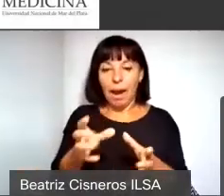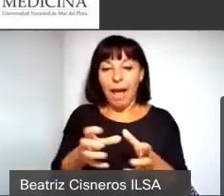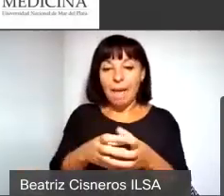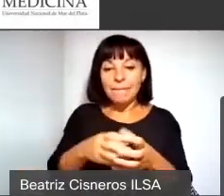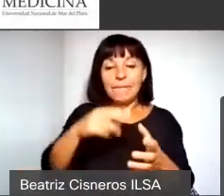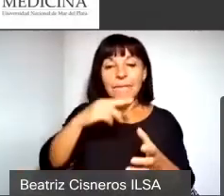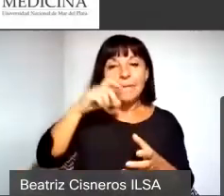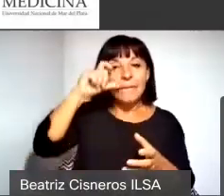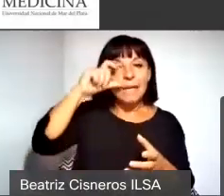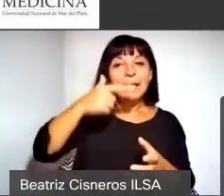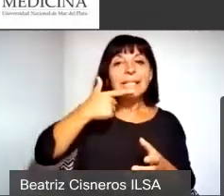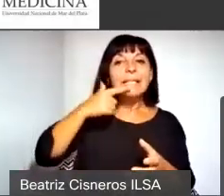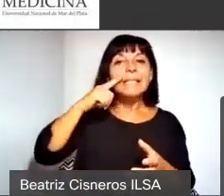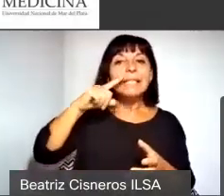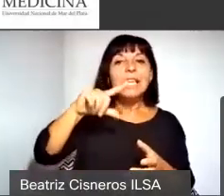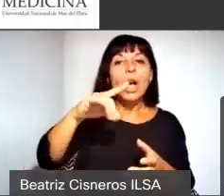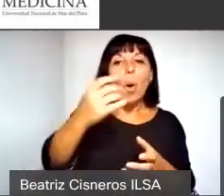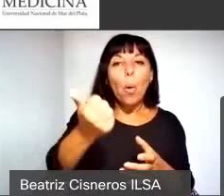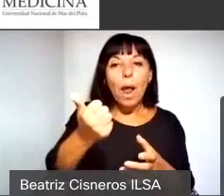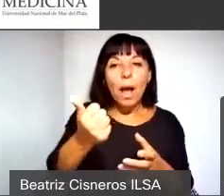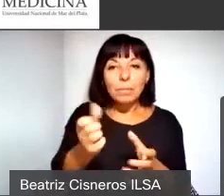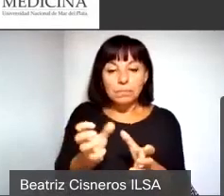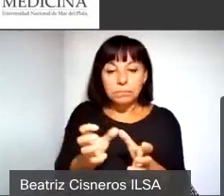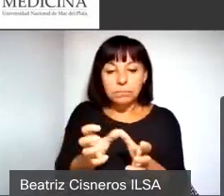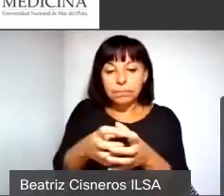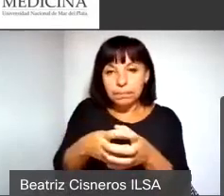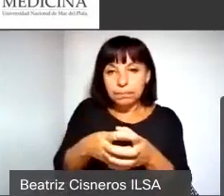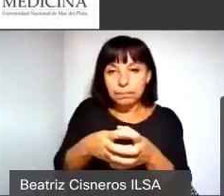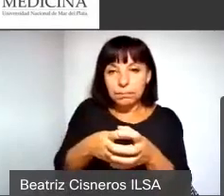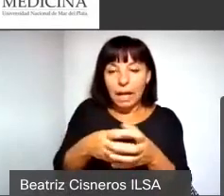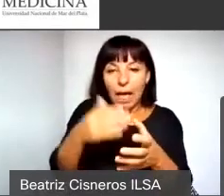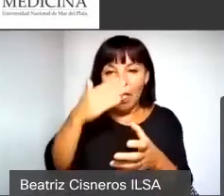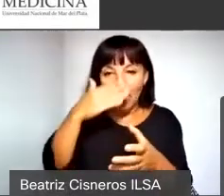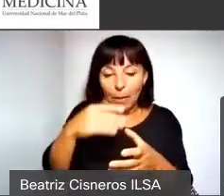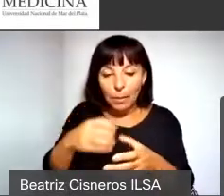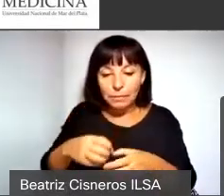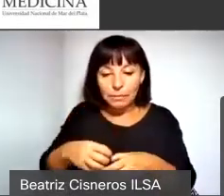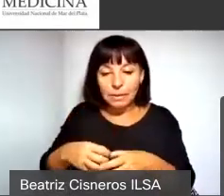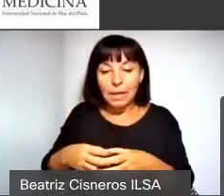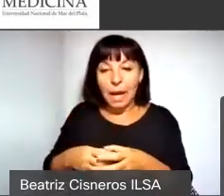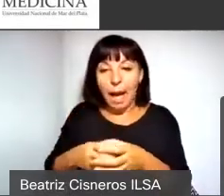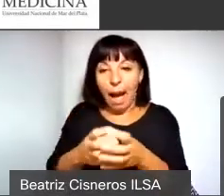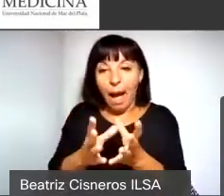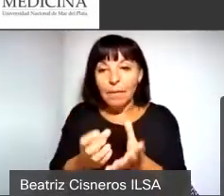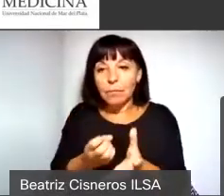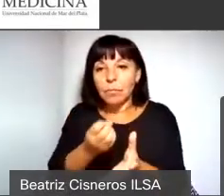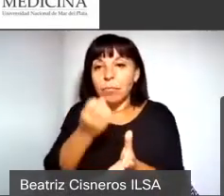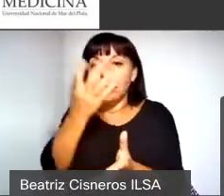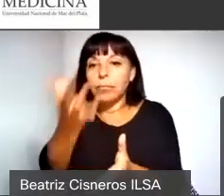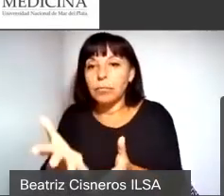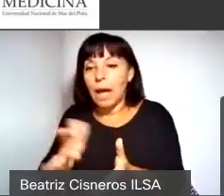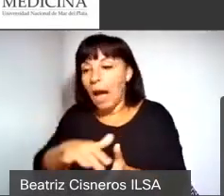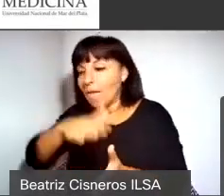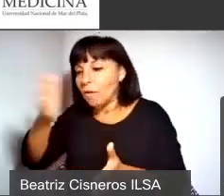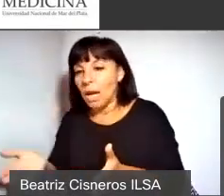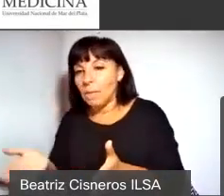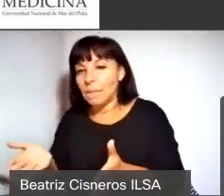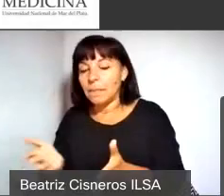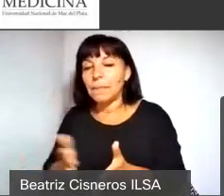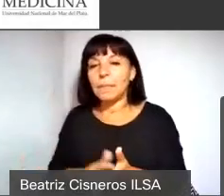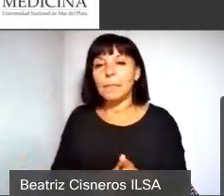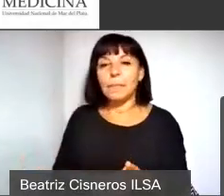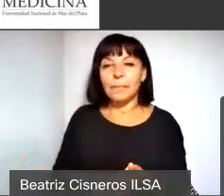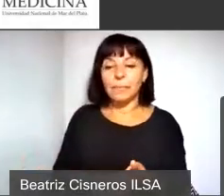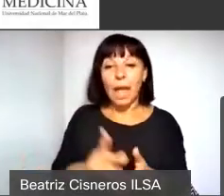se aproximó, se fusionó y finalmente liberó ese contenido, lo volcó hacia el exterior. Y hay